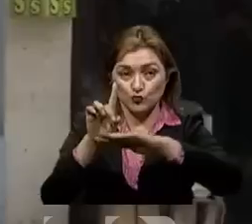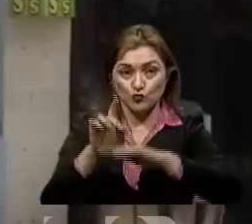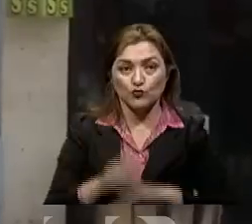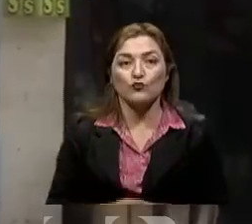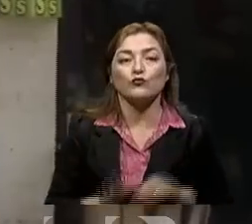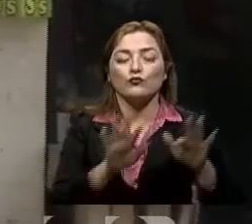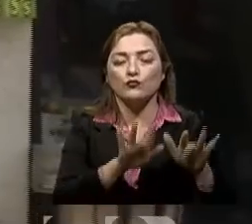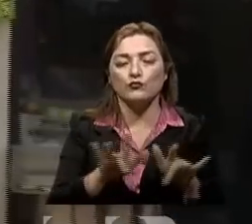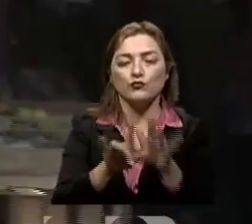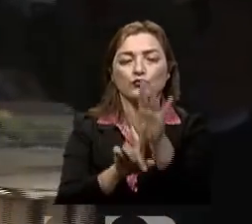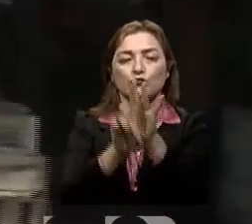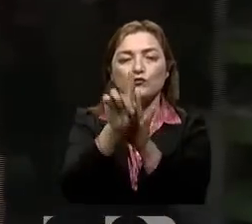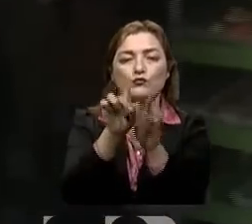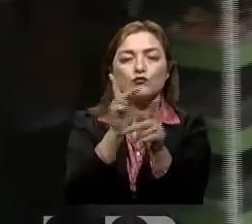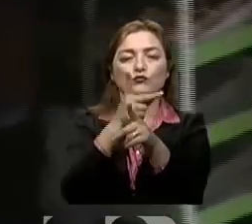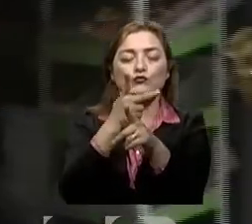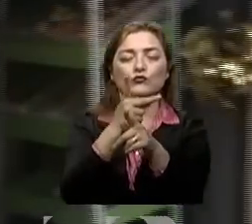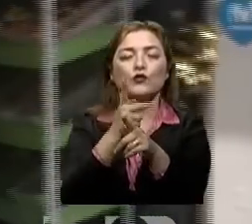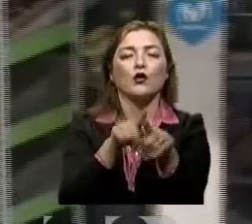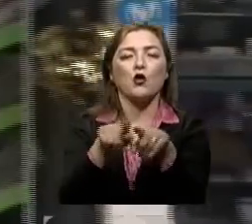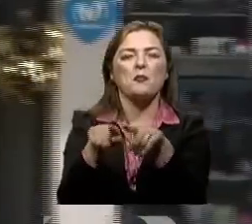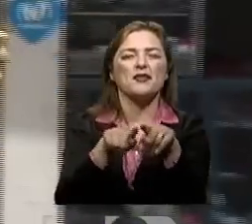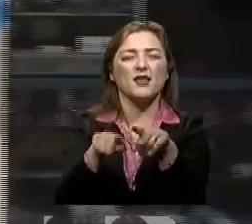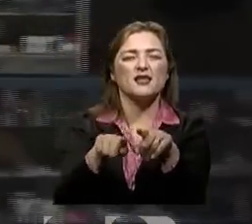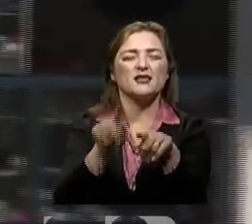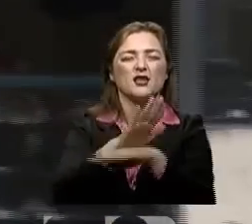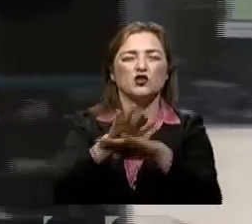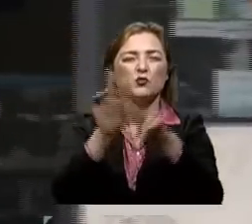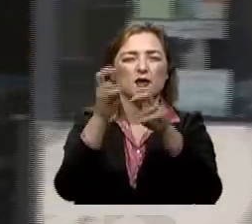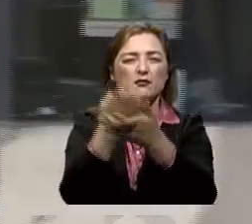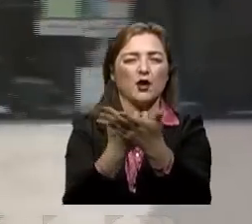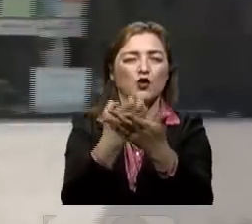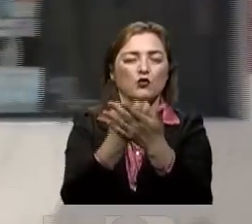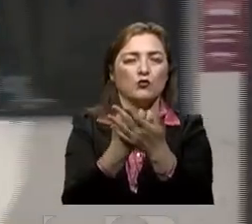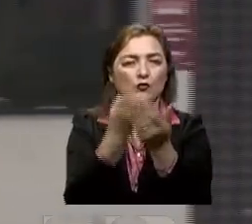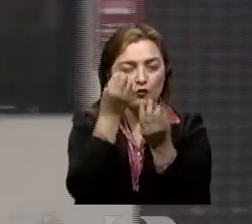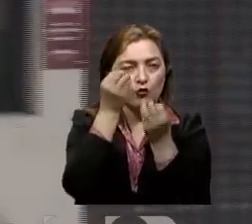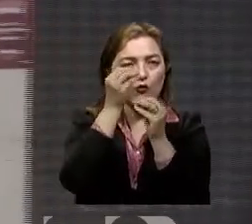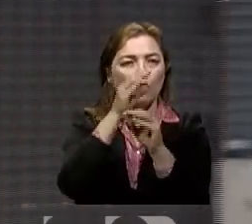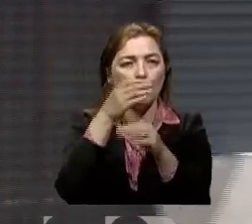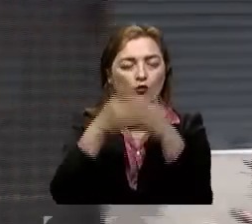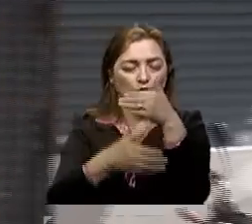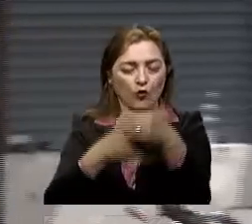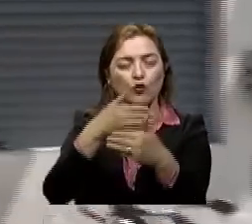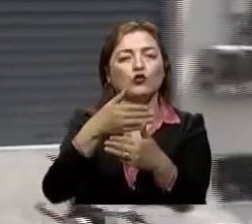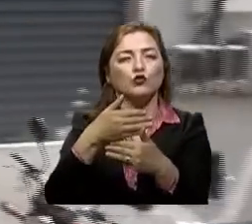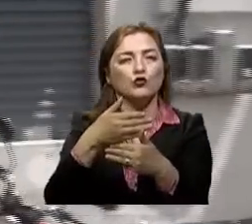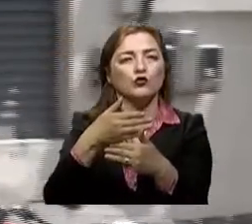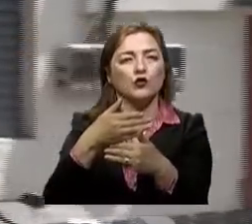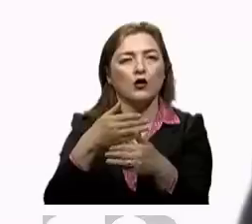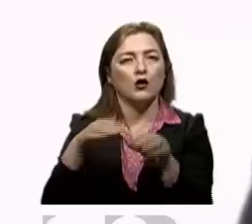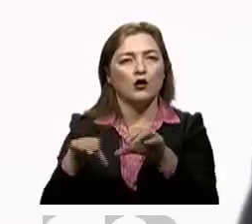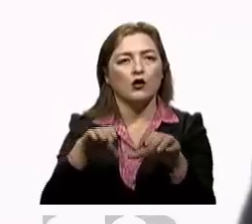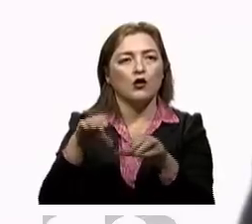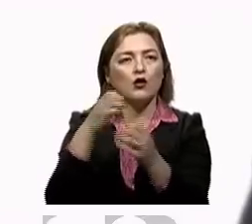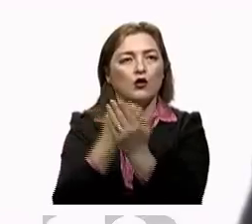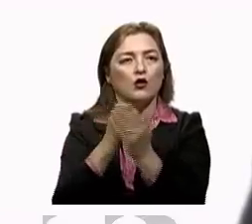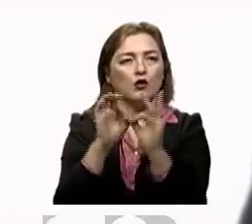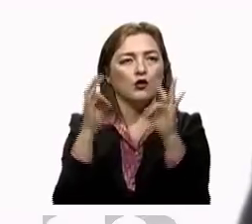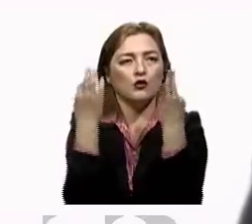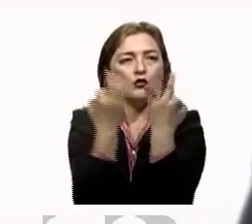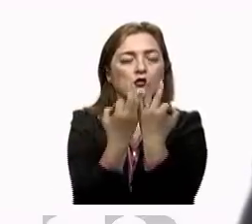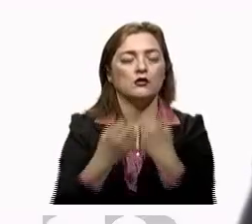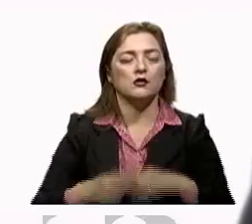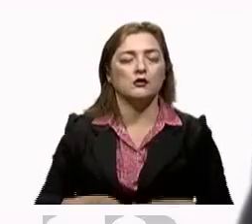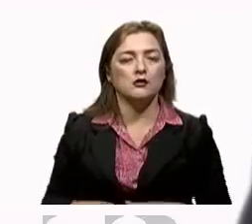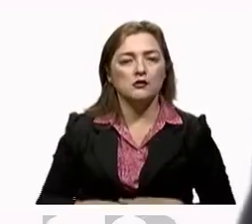la Secretaría de Desarrollo Productivo y Competitividad se informó sobre un proceso de reactivación económica con las familias. En este